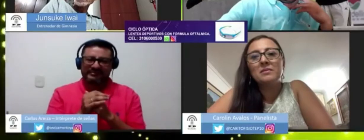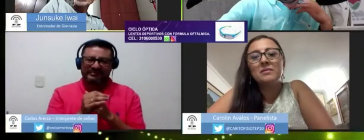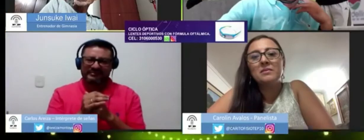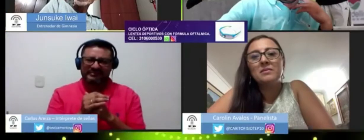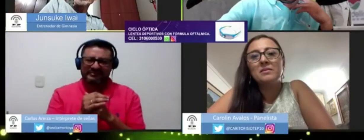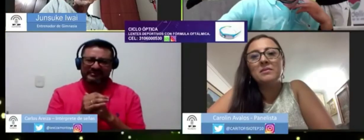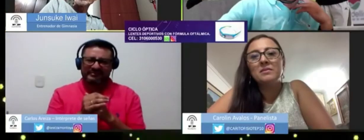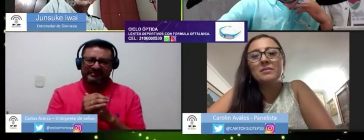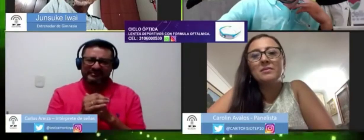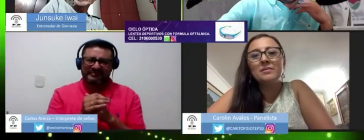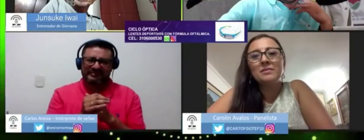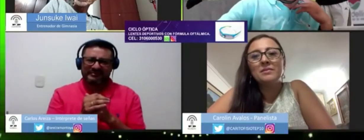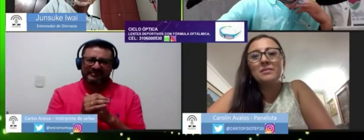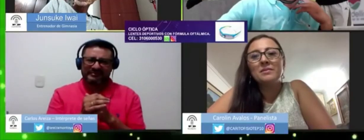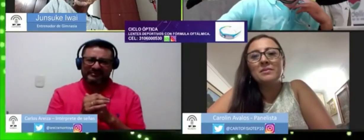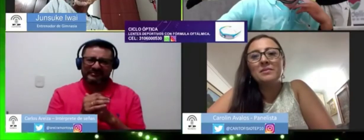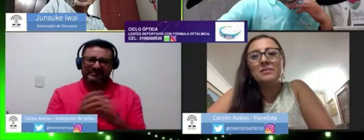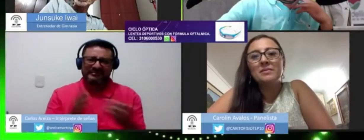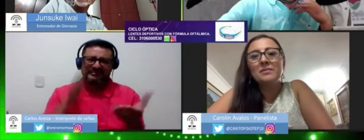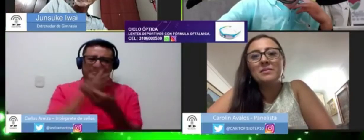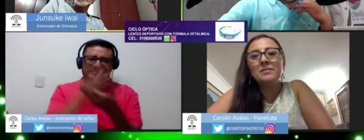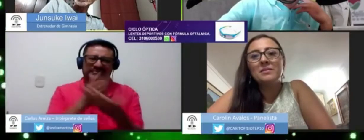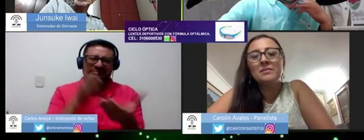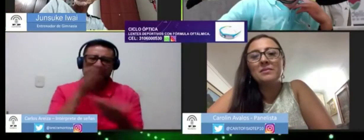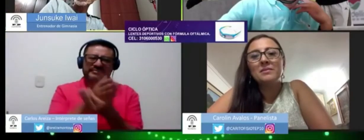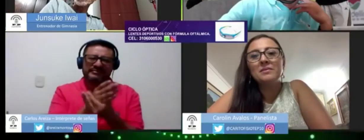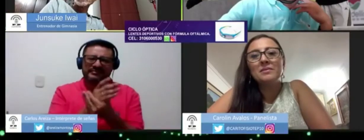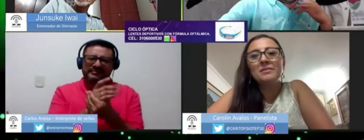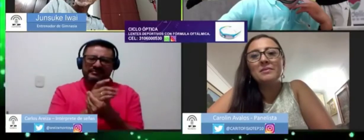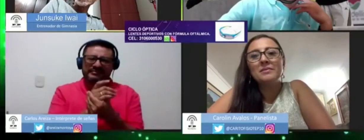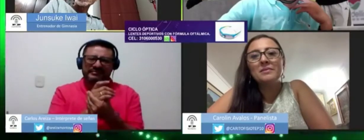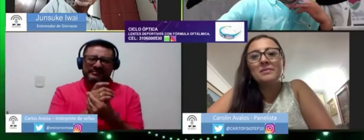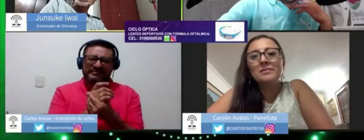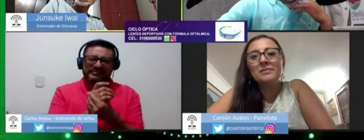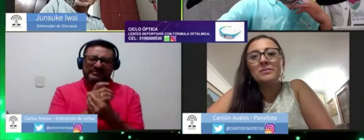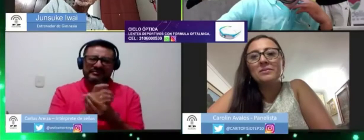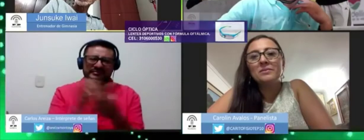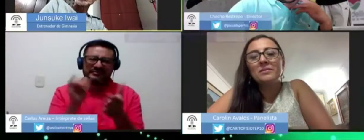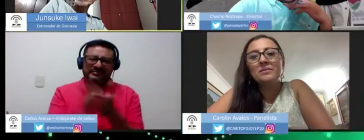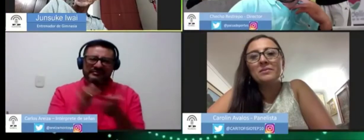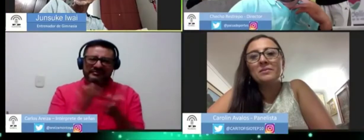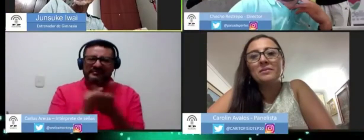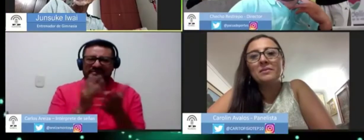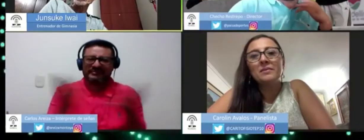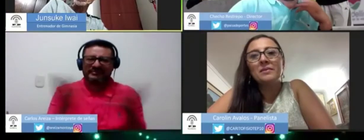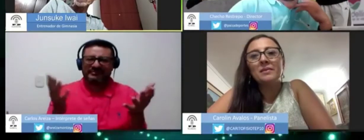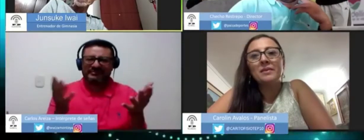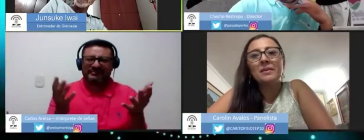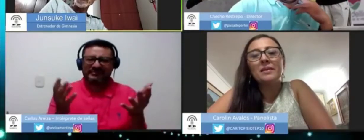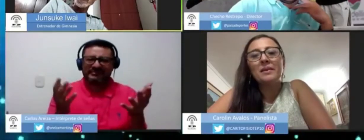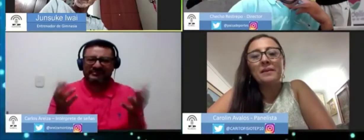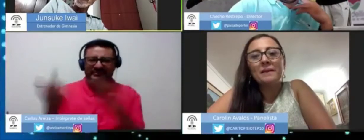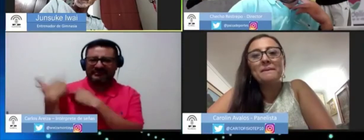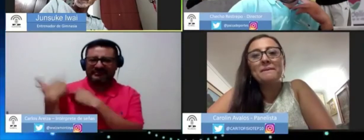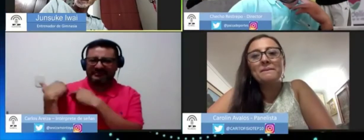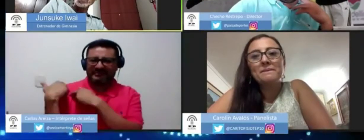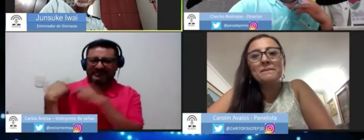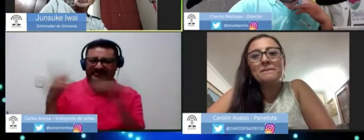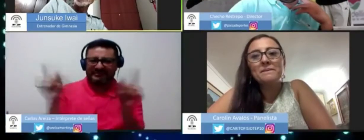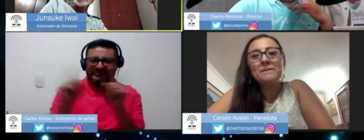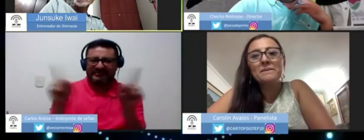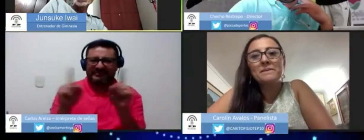yendo, pero no es como con mayor responsabilidad,